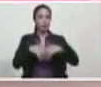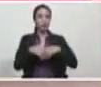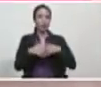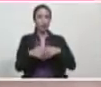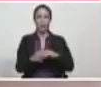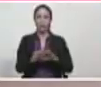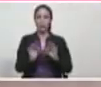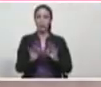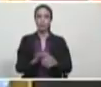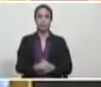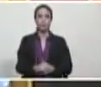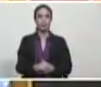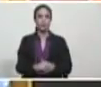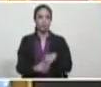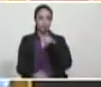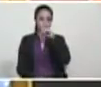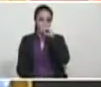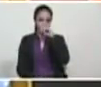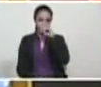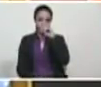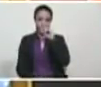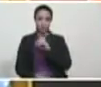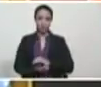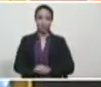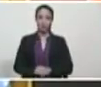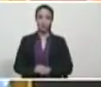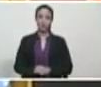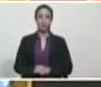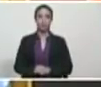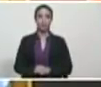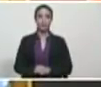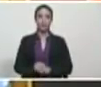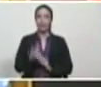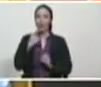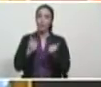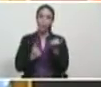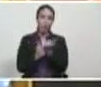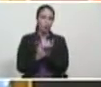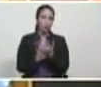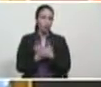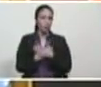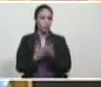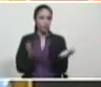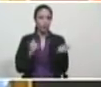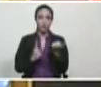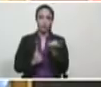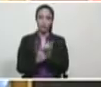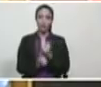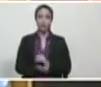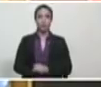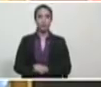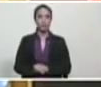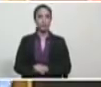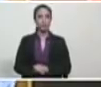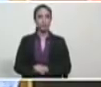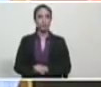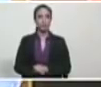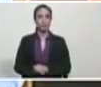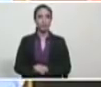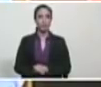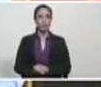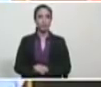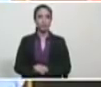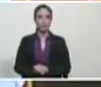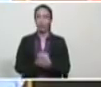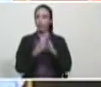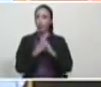y puede aportar tanto al sector automotriz, al transporte público. Es muy importante todo lo